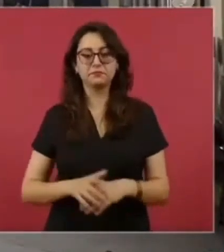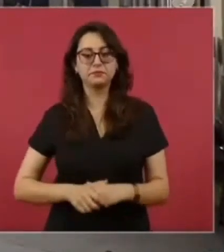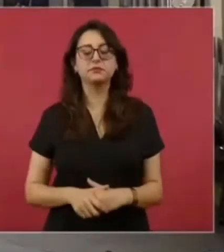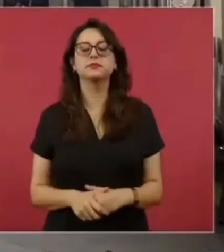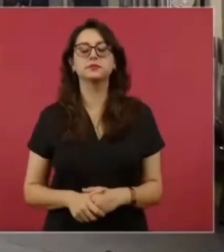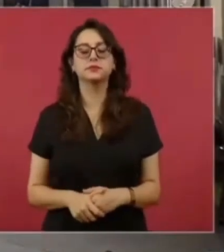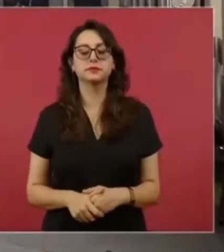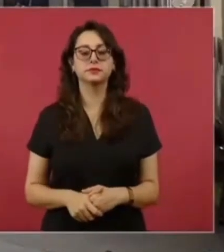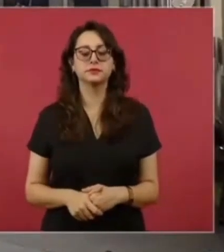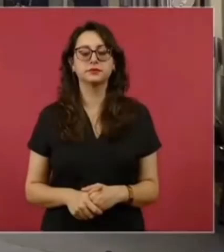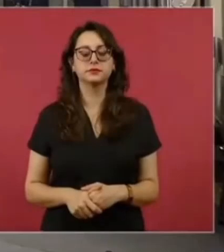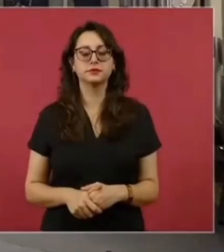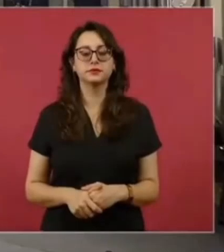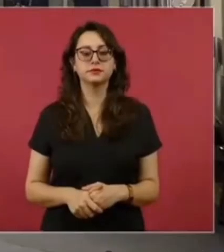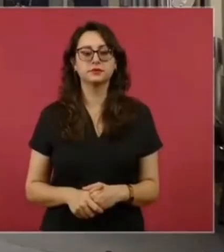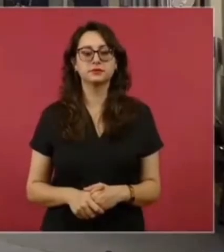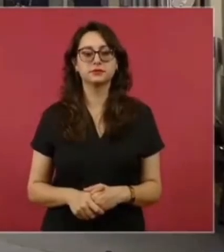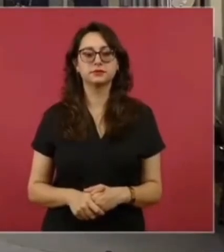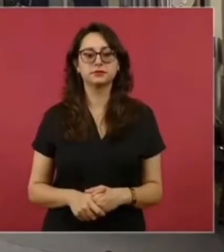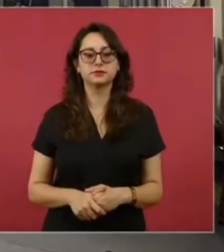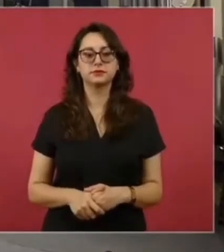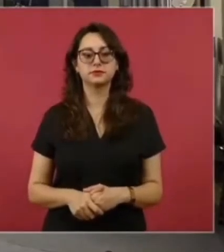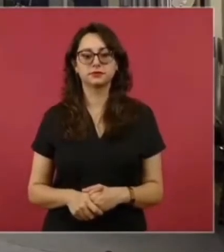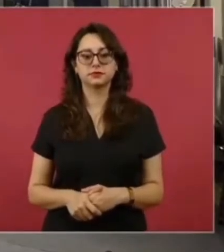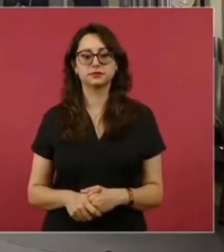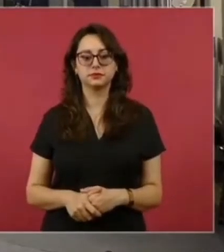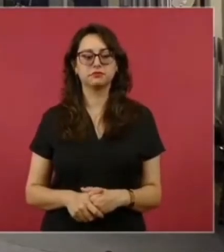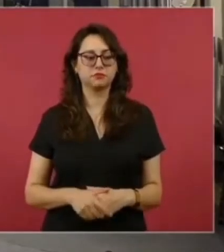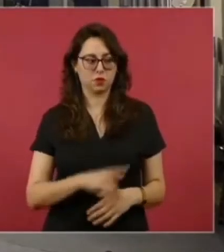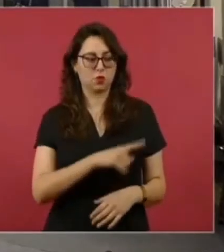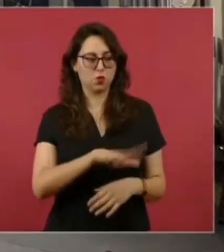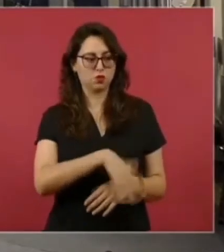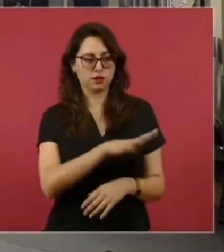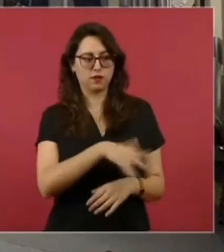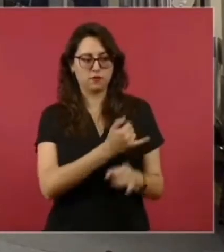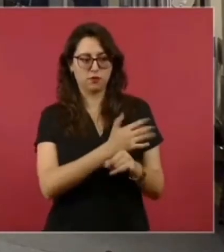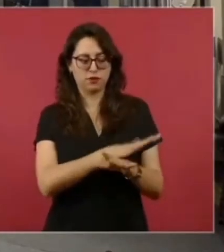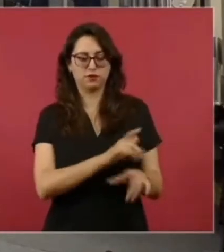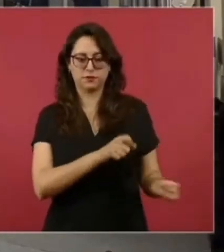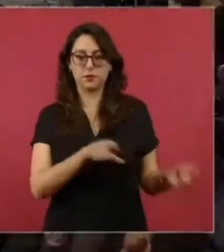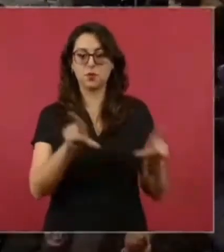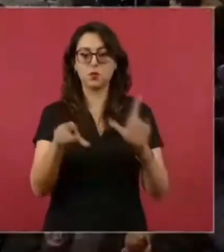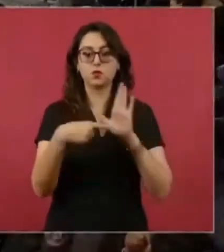a la editorial. Pero ahorita lo vamos a ver. Muy bien.